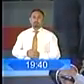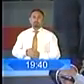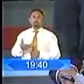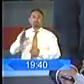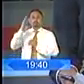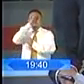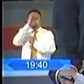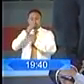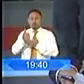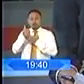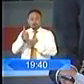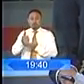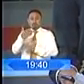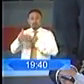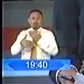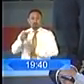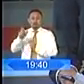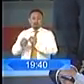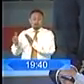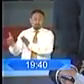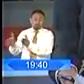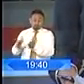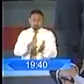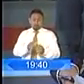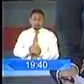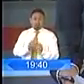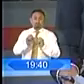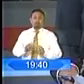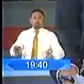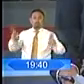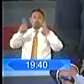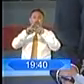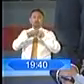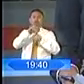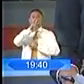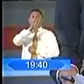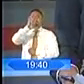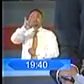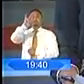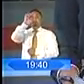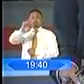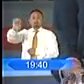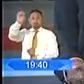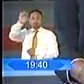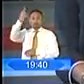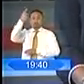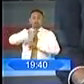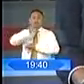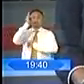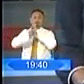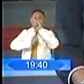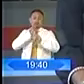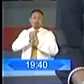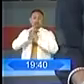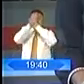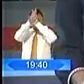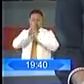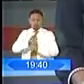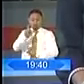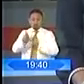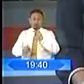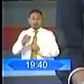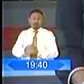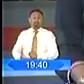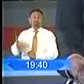Con el fin de ayudar a prevenir actos de genocidio, la ONU declaró el 27 de enero como el Día Internacional de la Conmemoración en Memoria de las Víctimas